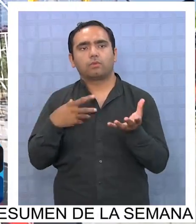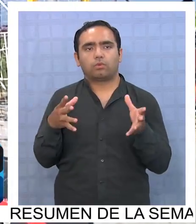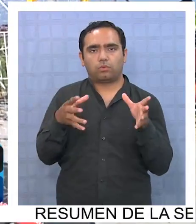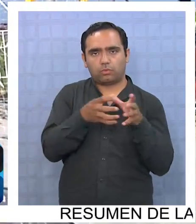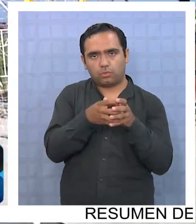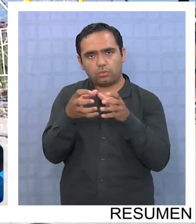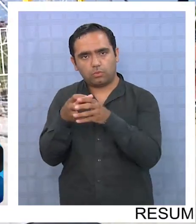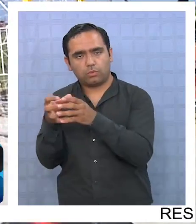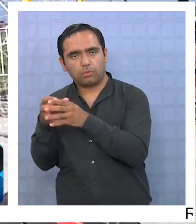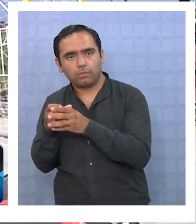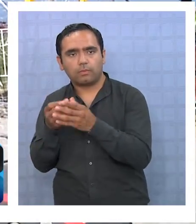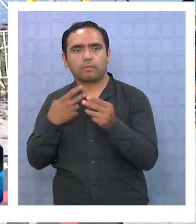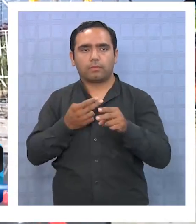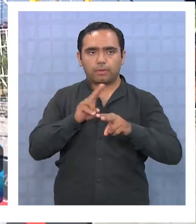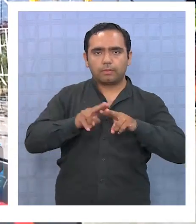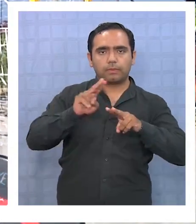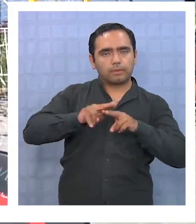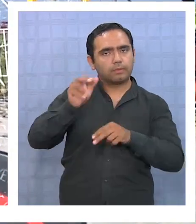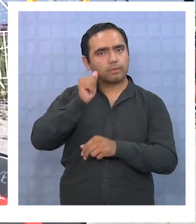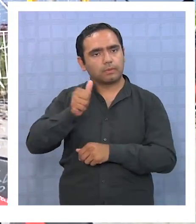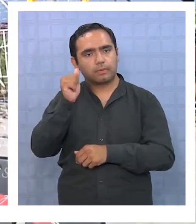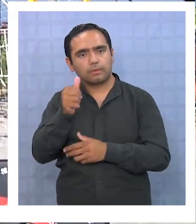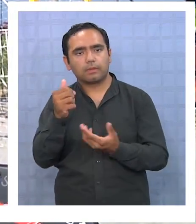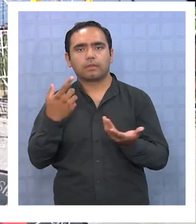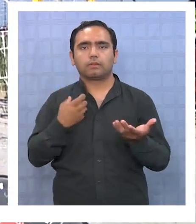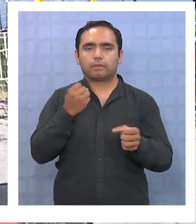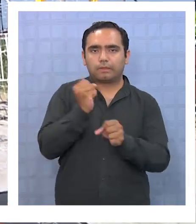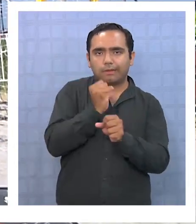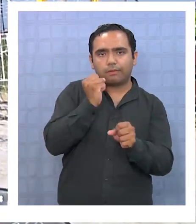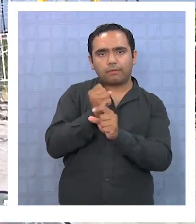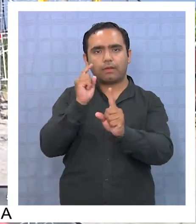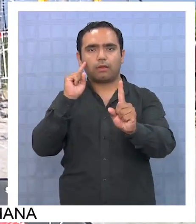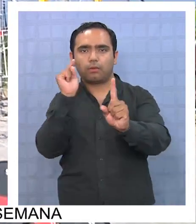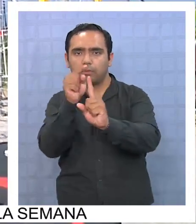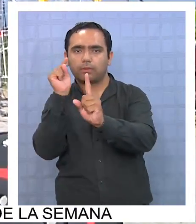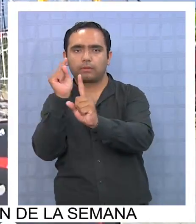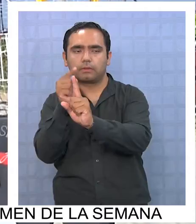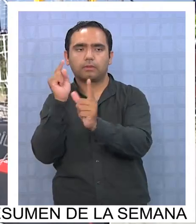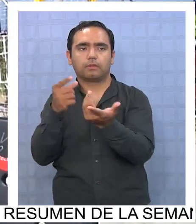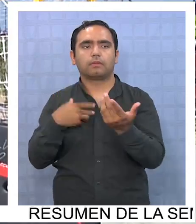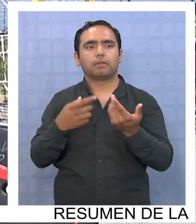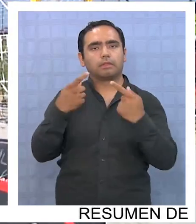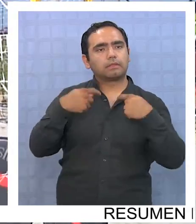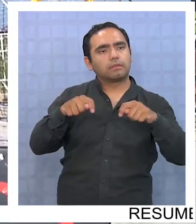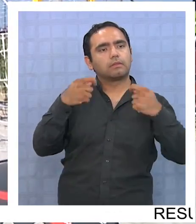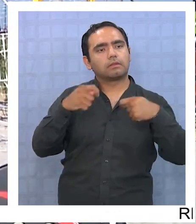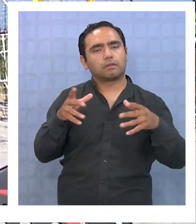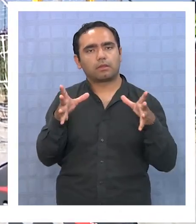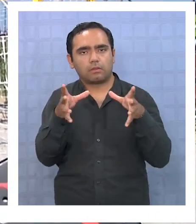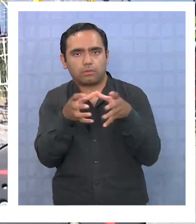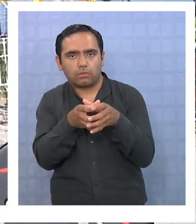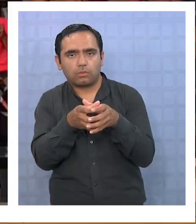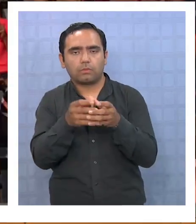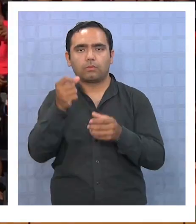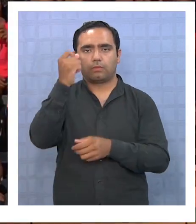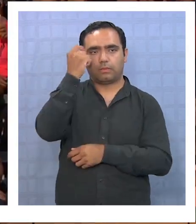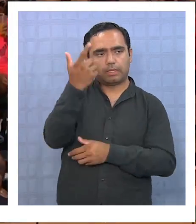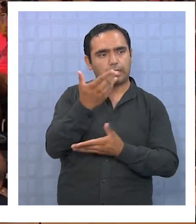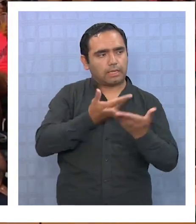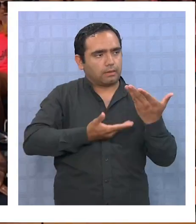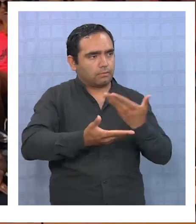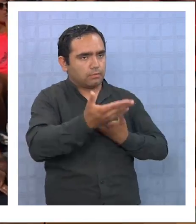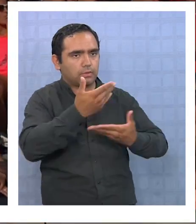que nos preparamos día a día, ponemos tareas, metas, y estamos tratando de, como equipo, entendernos, como equipo,